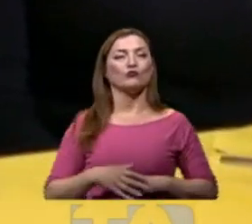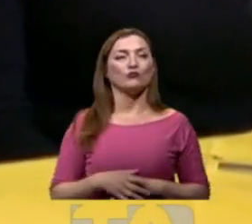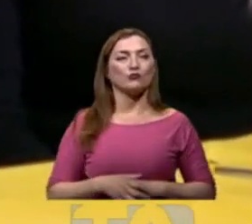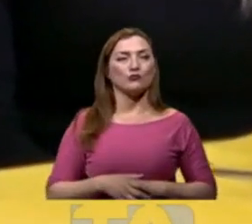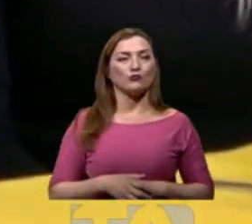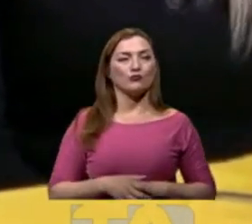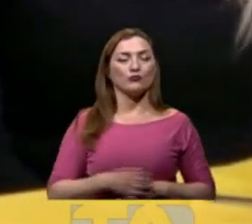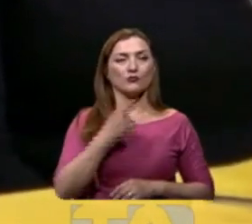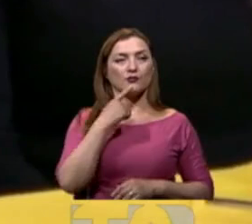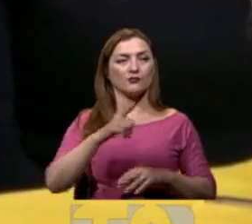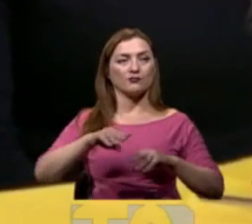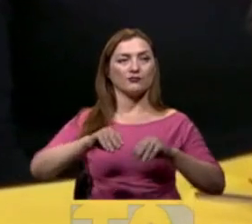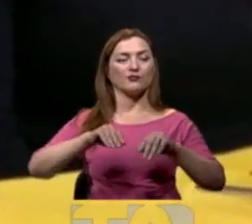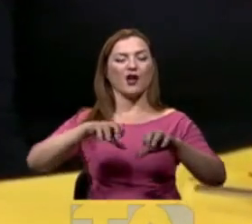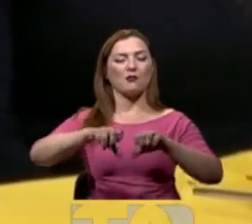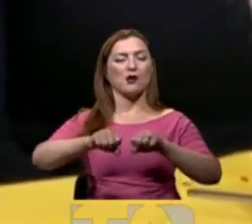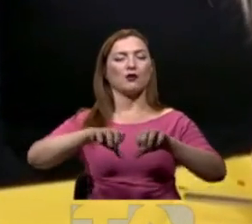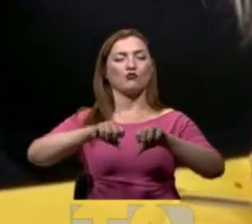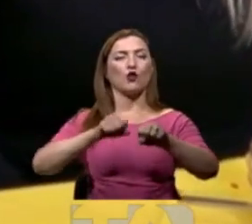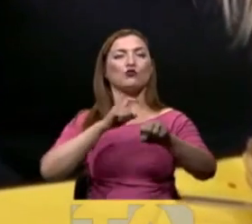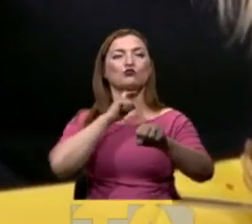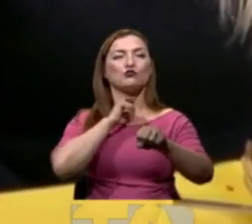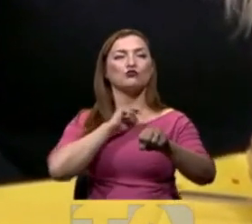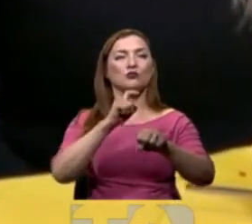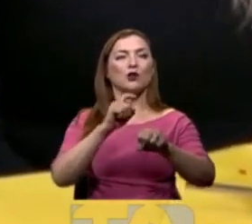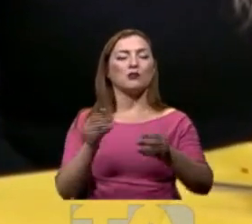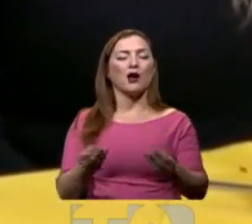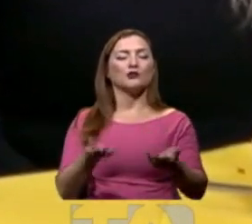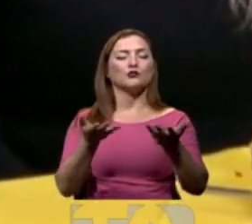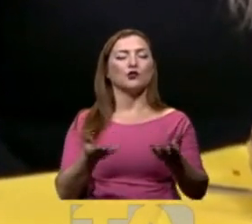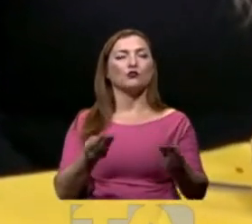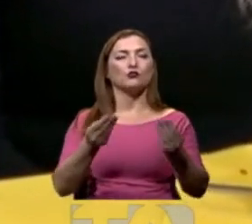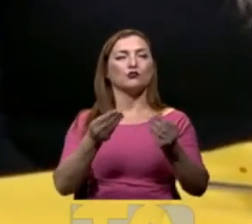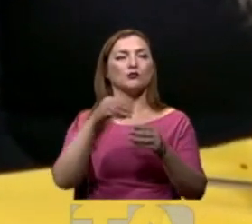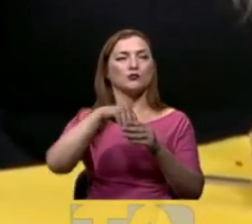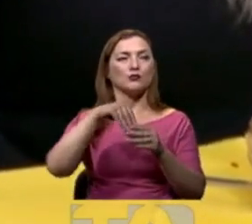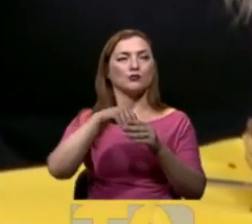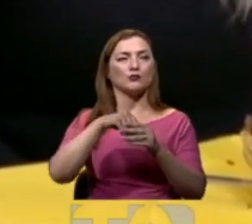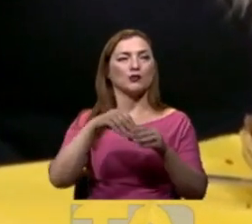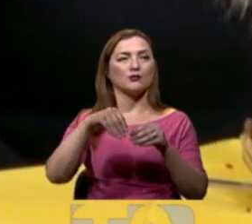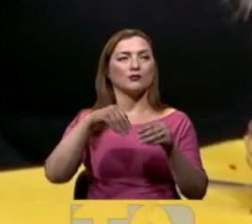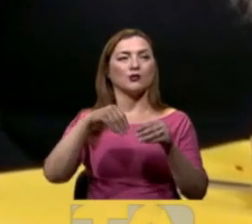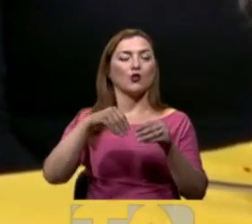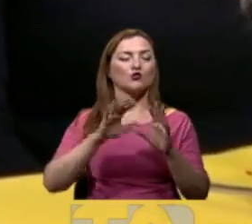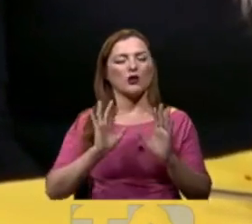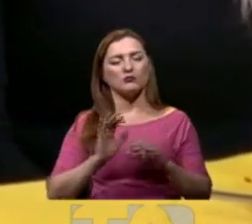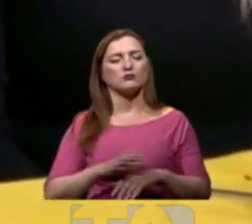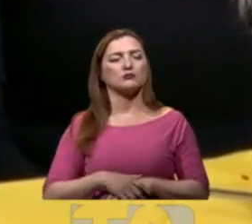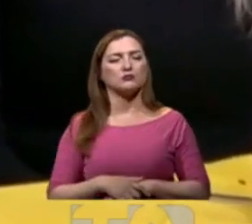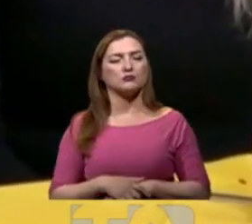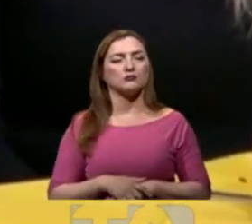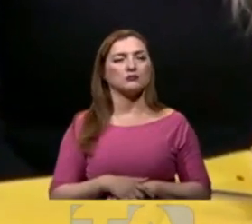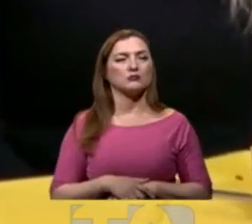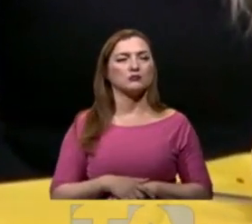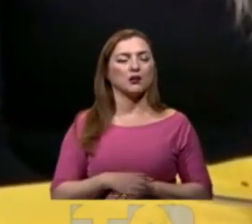chef Titi mencionaba, ¿no es cierto? De la masa, sí nos hubiera gustado que sea un poquito más ligera y el relleno un poquito más suelto tal vez, ¿no es cierto? A veces lo